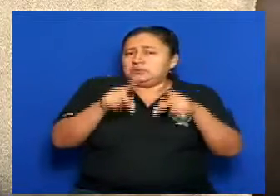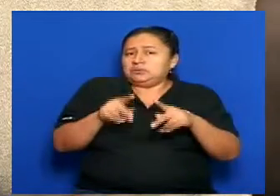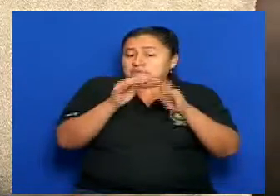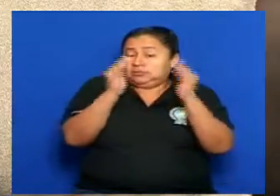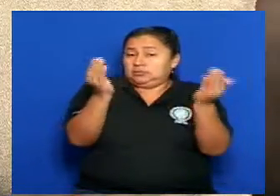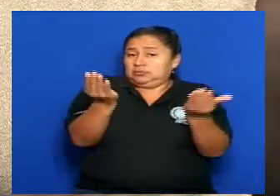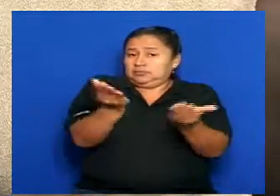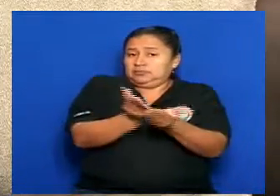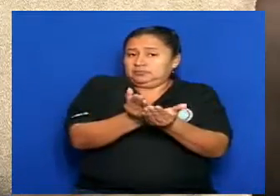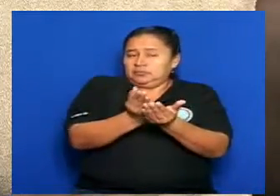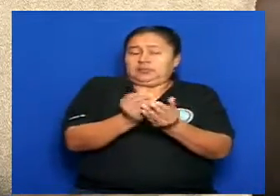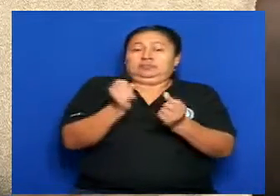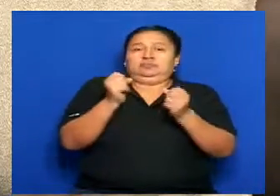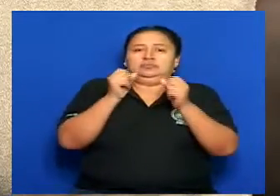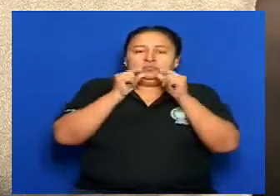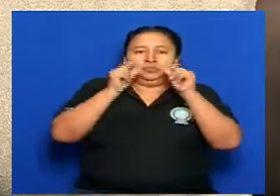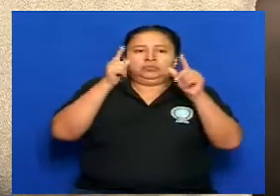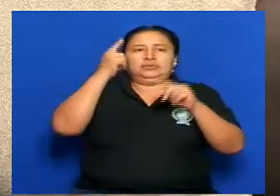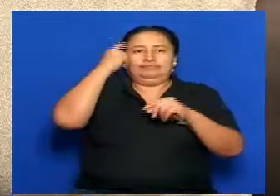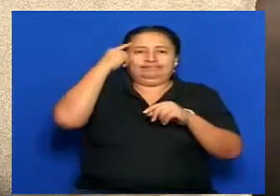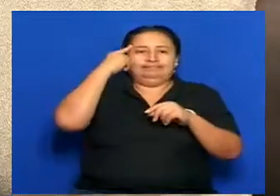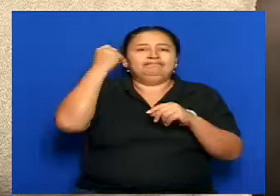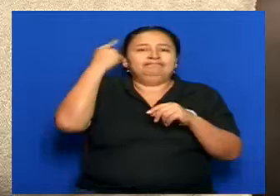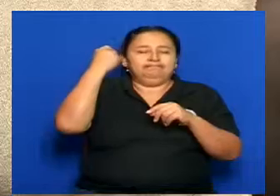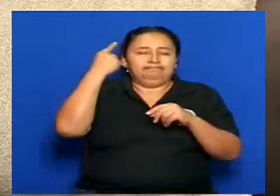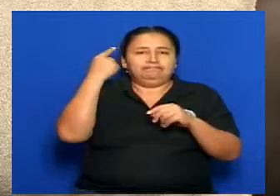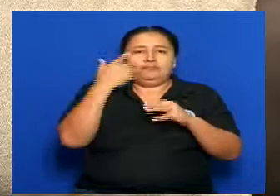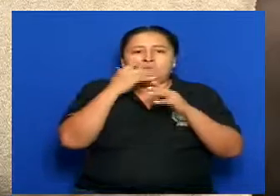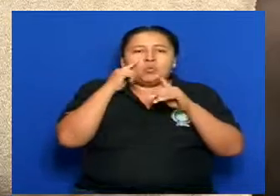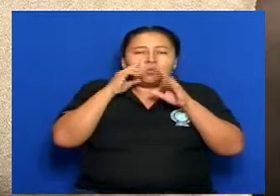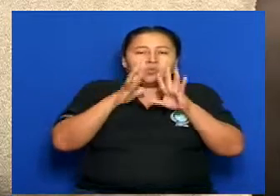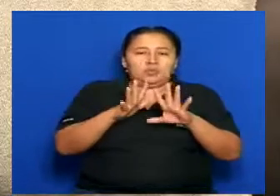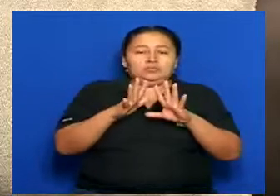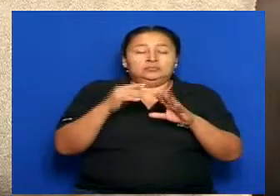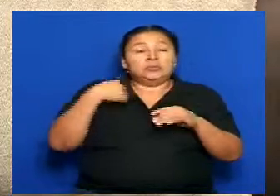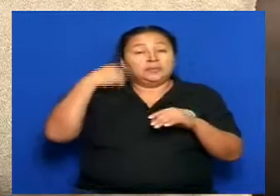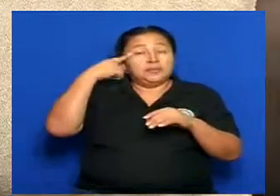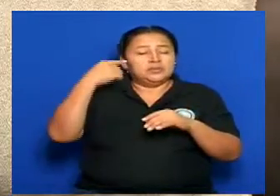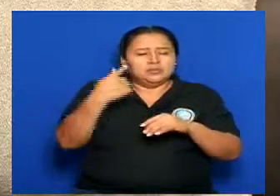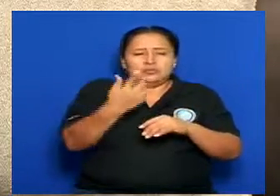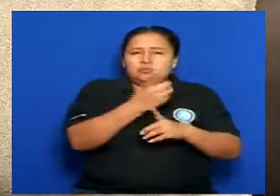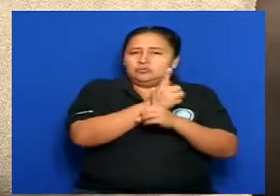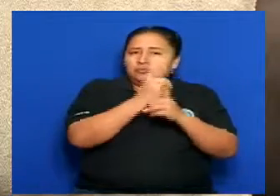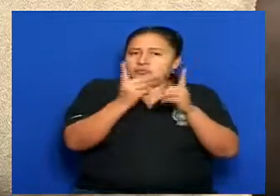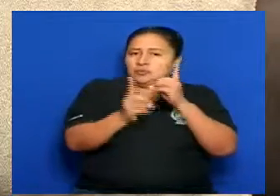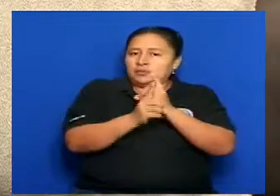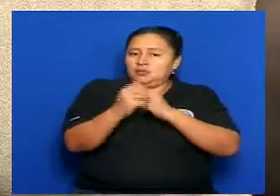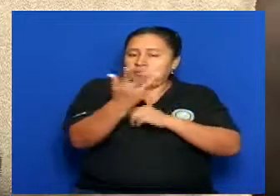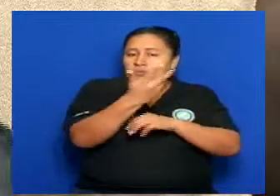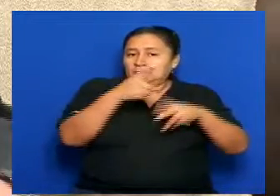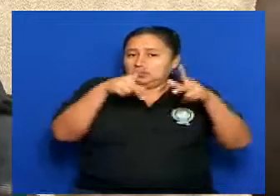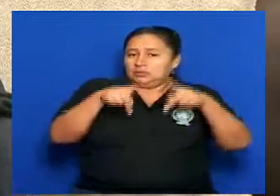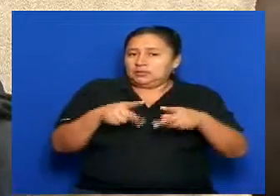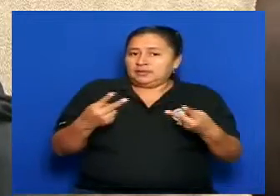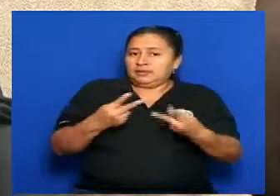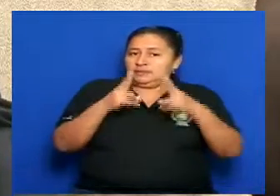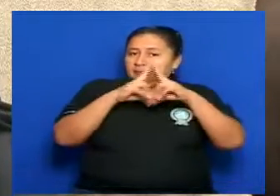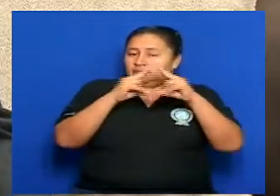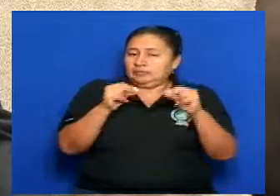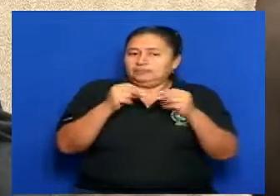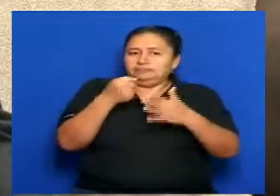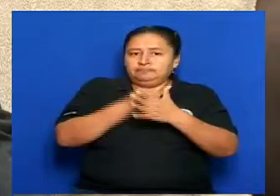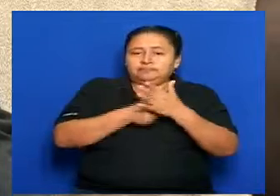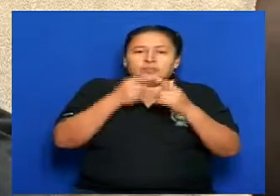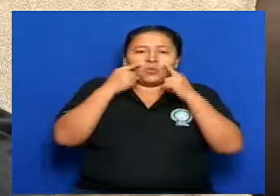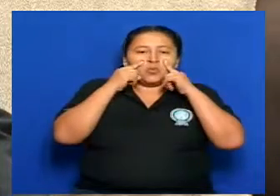mundo ha despertado una conciencia más amplia creo que es un deber de todos los ciudadanos de este país luchar por la